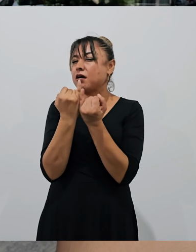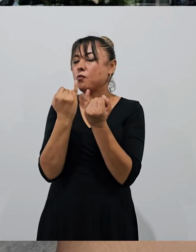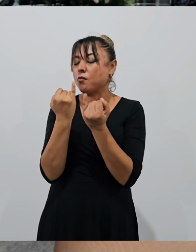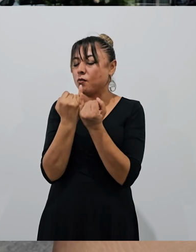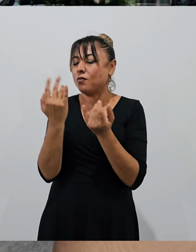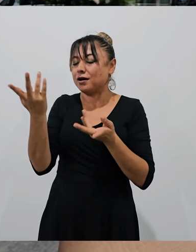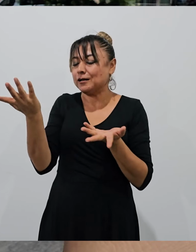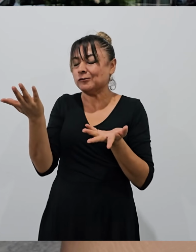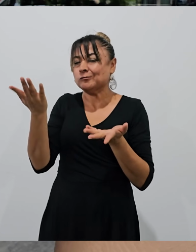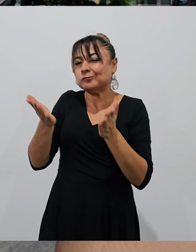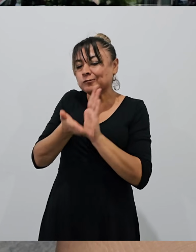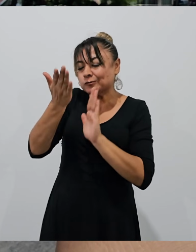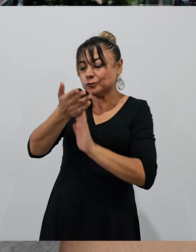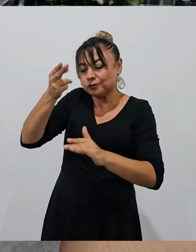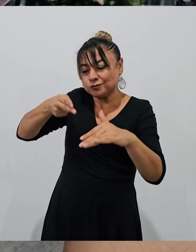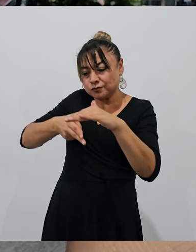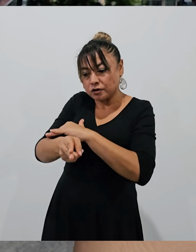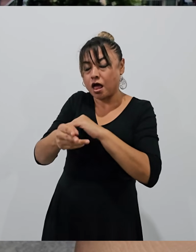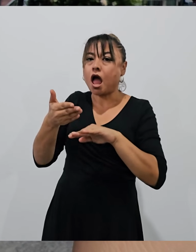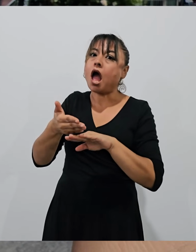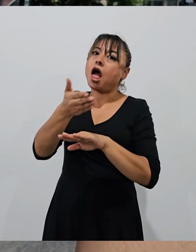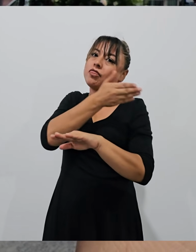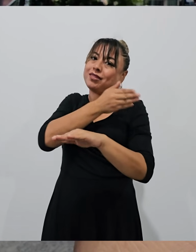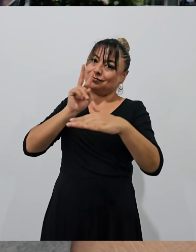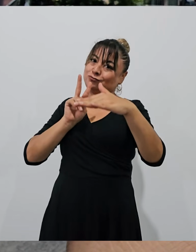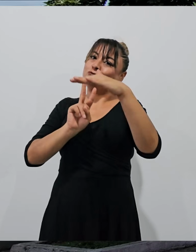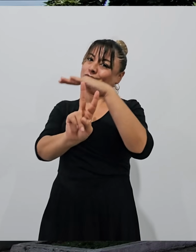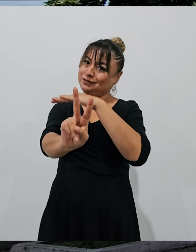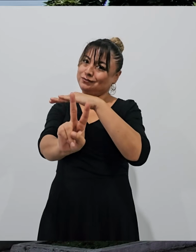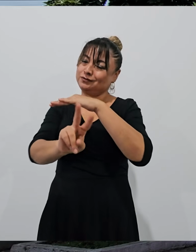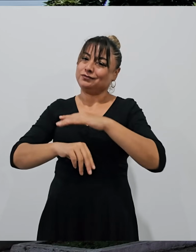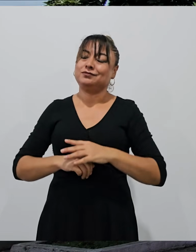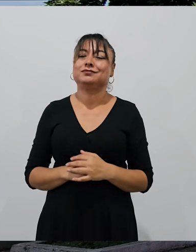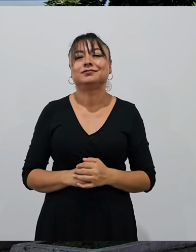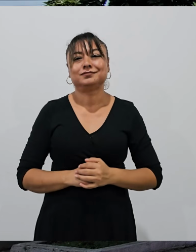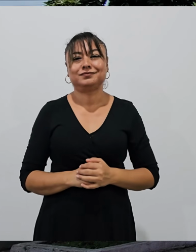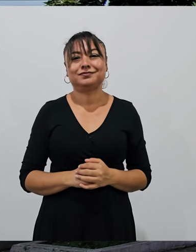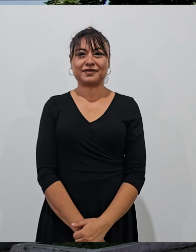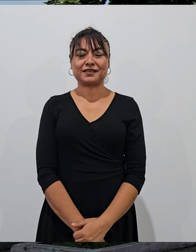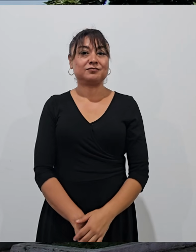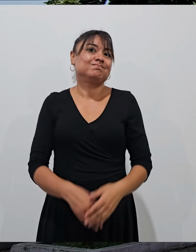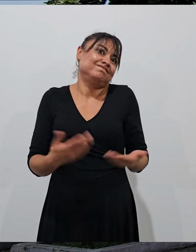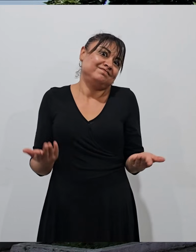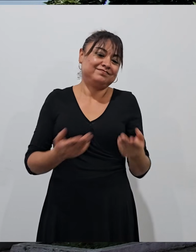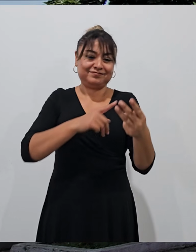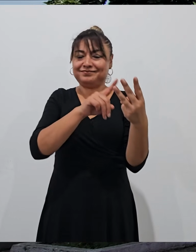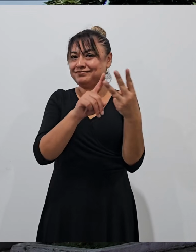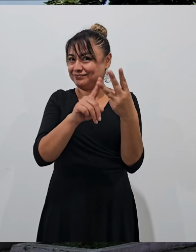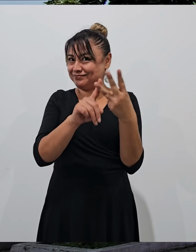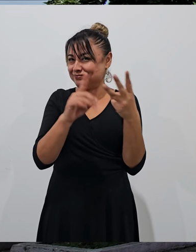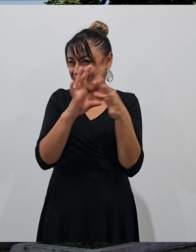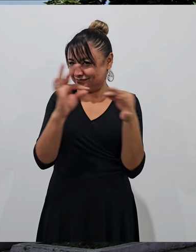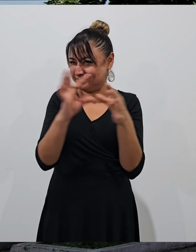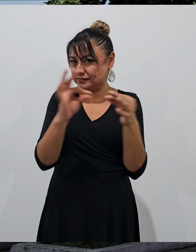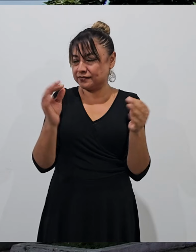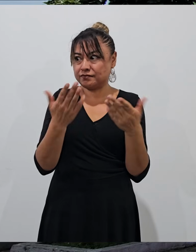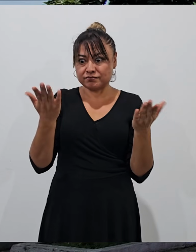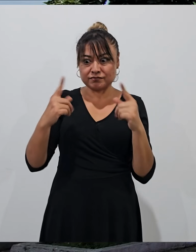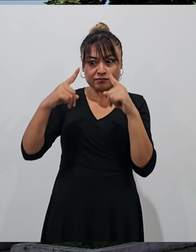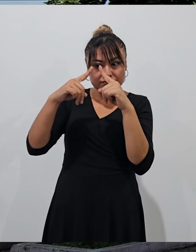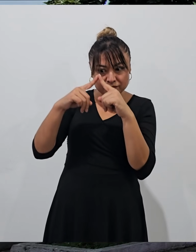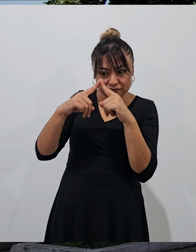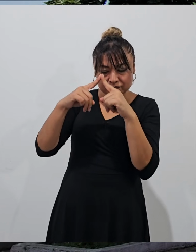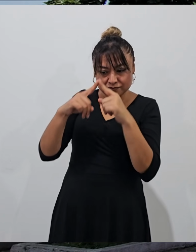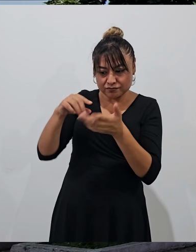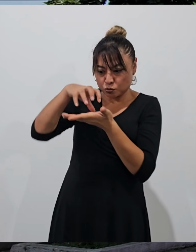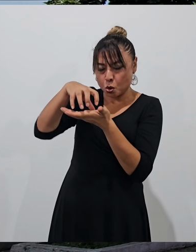tren ligero, en la que originalmente eran trolebuses los que daban el servicio. Y llegamos a la tercera parte del video. ¿Cómo le hicieron para que el templo se mantuviera en pie y no se